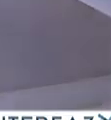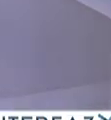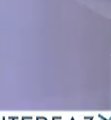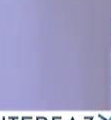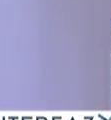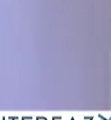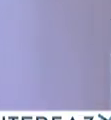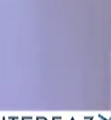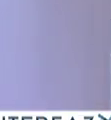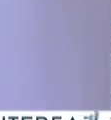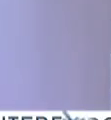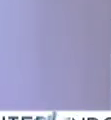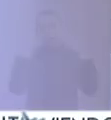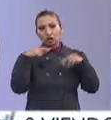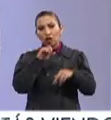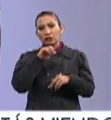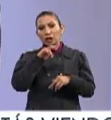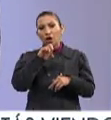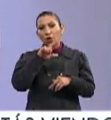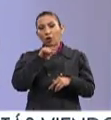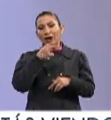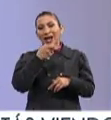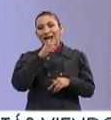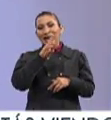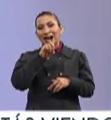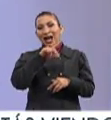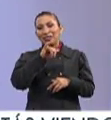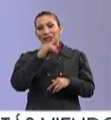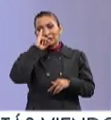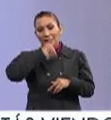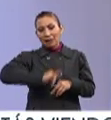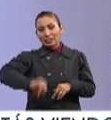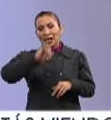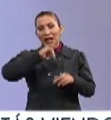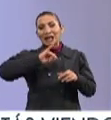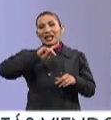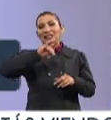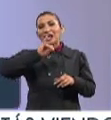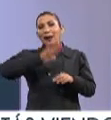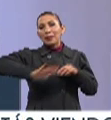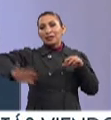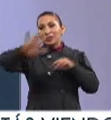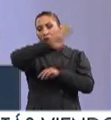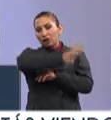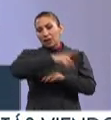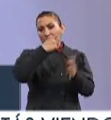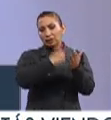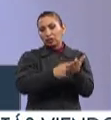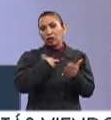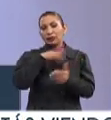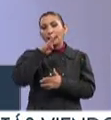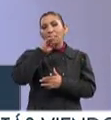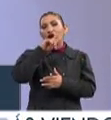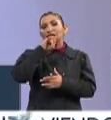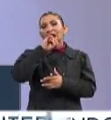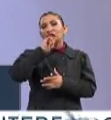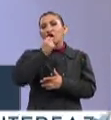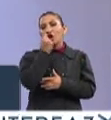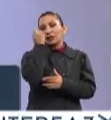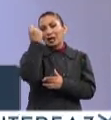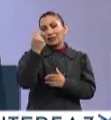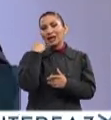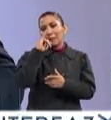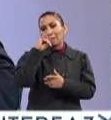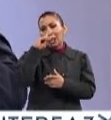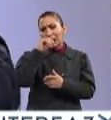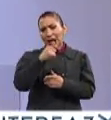Seguimos platicando con el maestro Saúl Hernández Islas, jefe de la carrera de Ingeniería Ambiental de la Unidad Profesional Interdisciplinaria de Biotecnología del Instituto